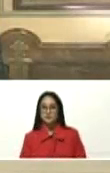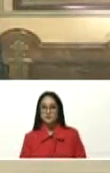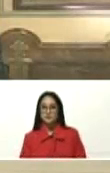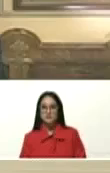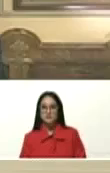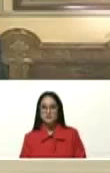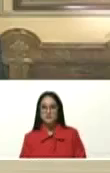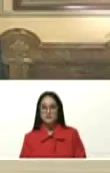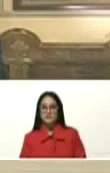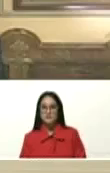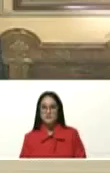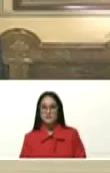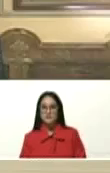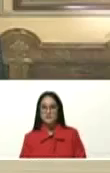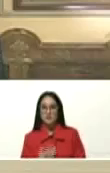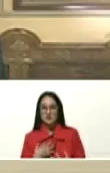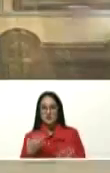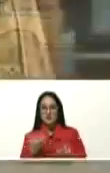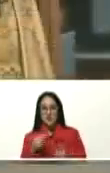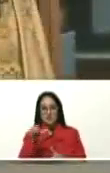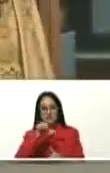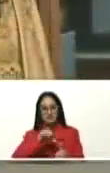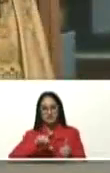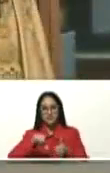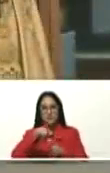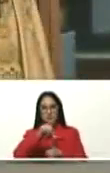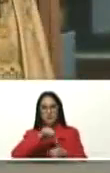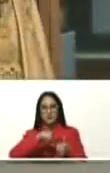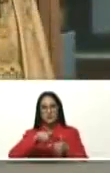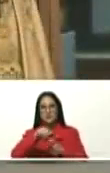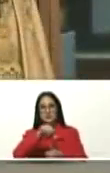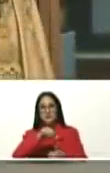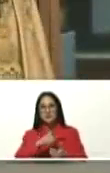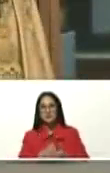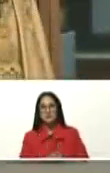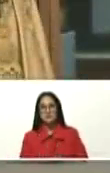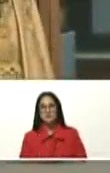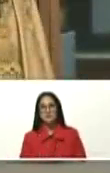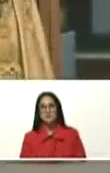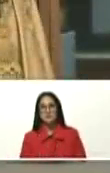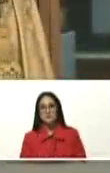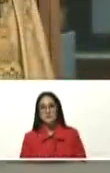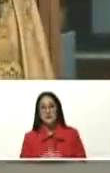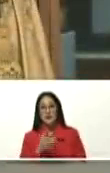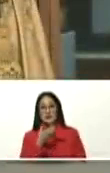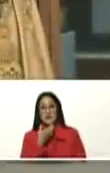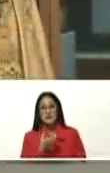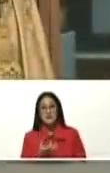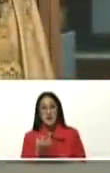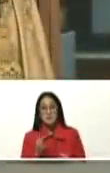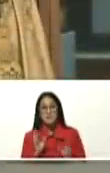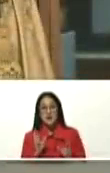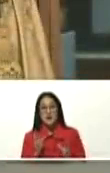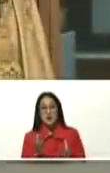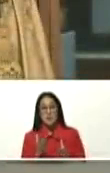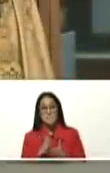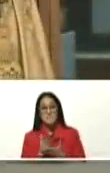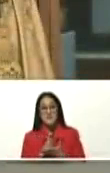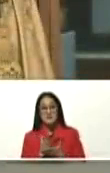Estoy seguro de esa cooperación que tenemos. Y en diciembre vamos a tener comisión mixta.